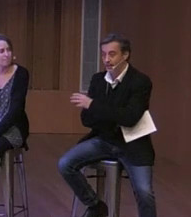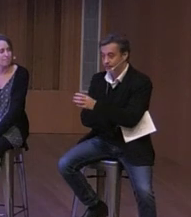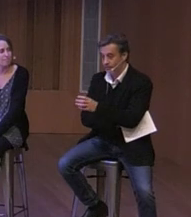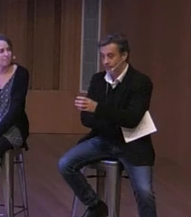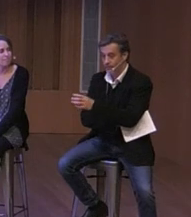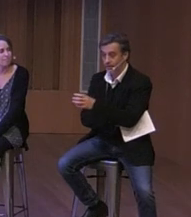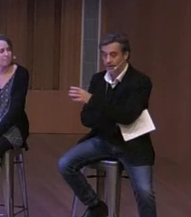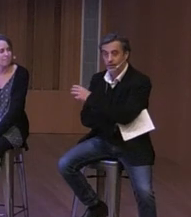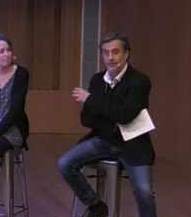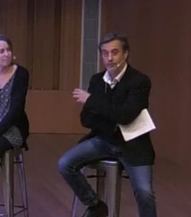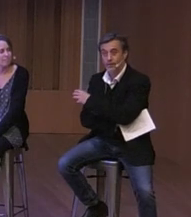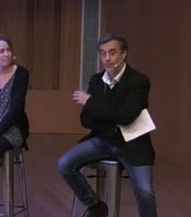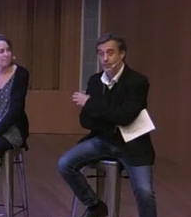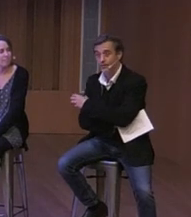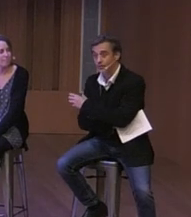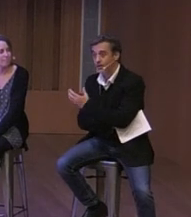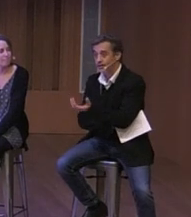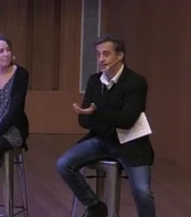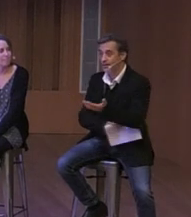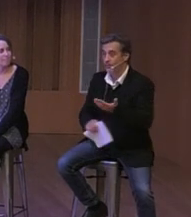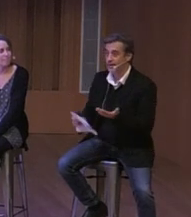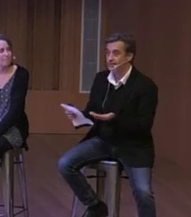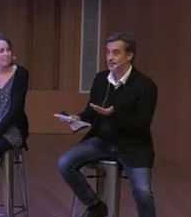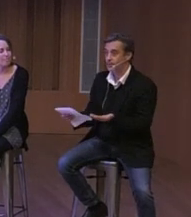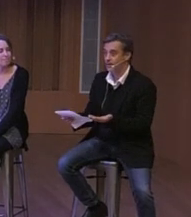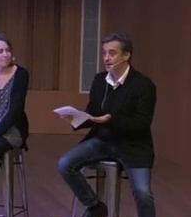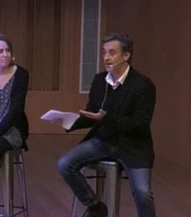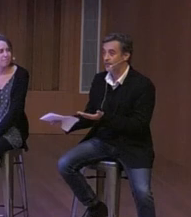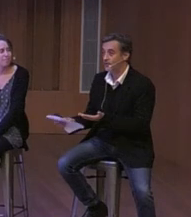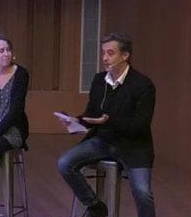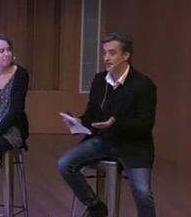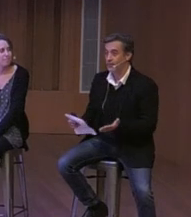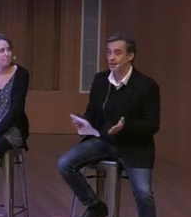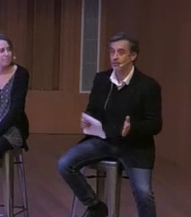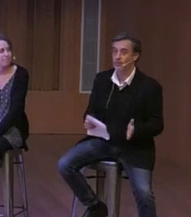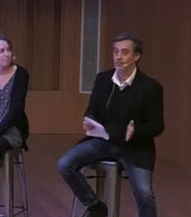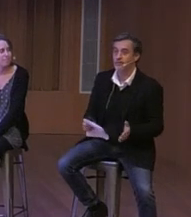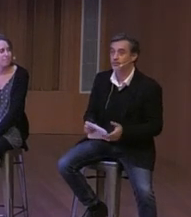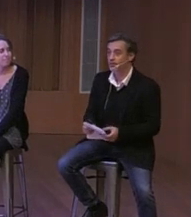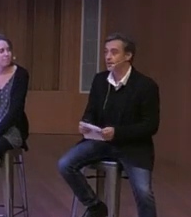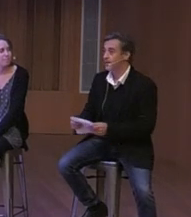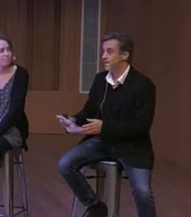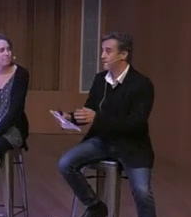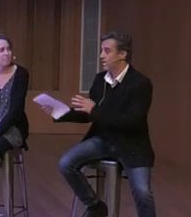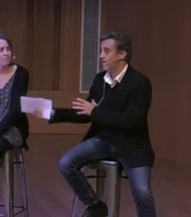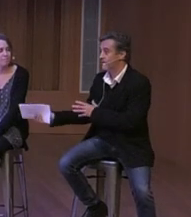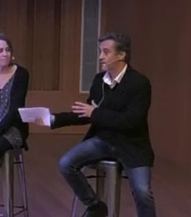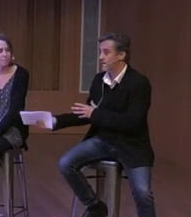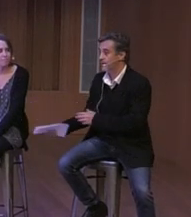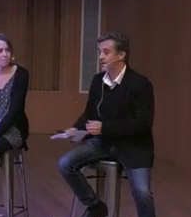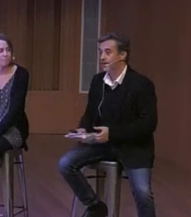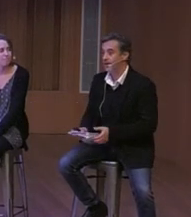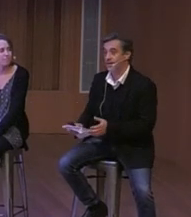la operación de cada una de estas zonas. Por lo tanto, ya se hará un balance y un equilibrio entre lo que significa el costo de urbanización versus la